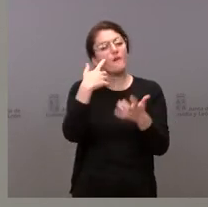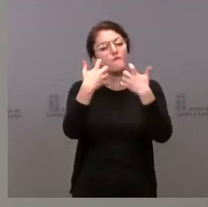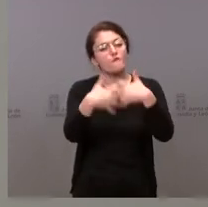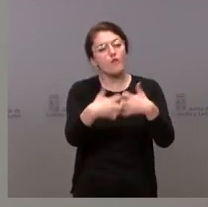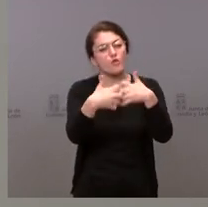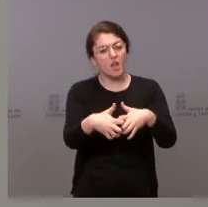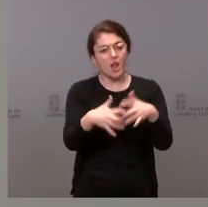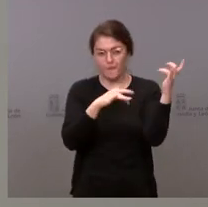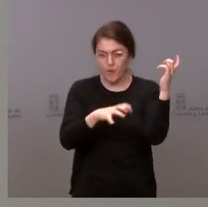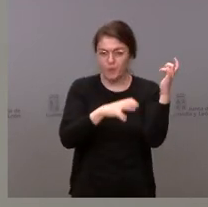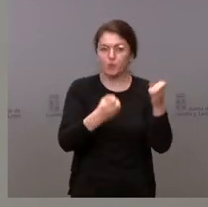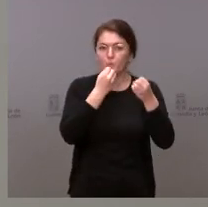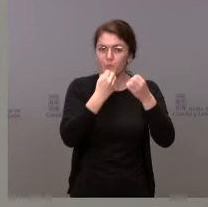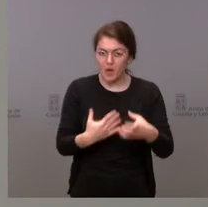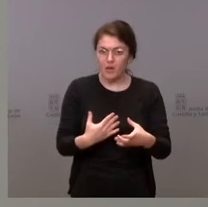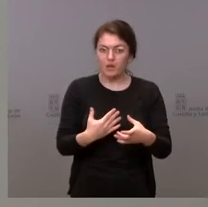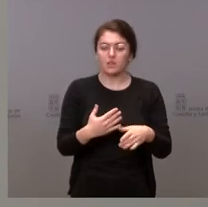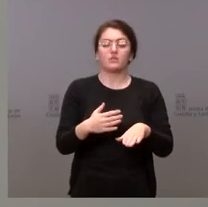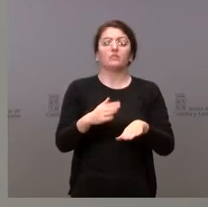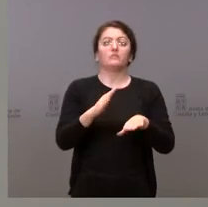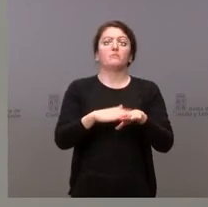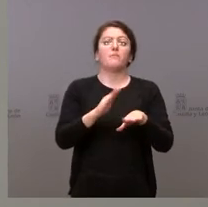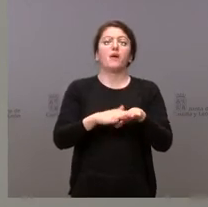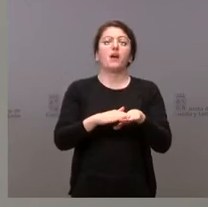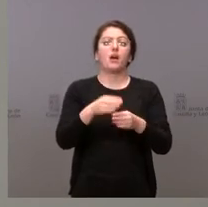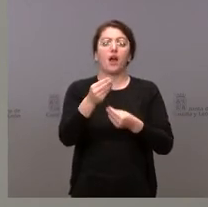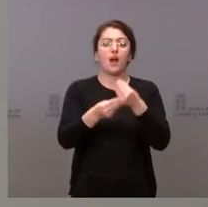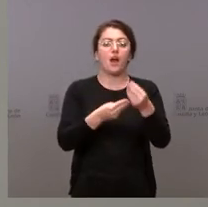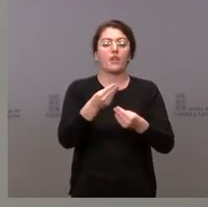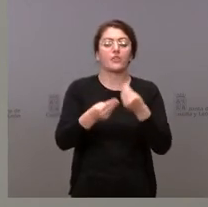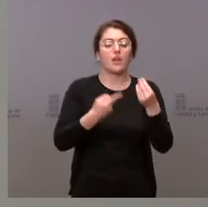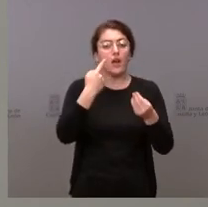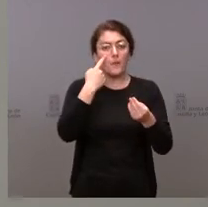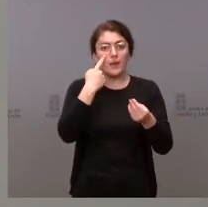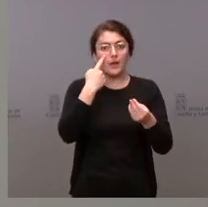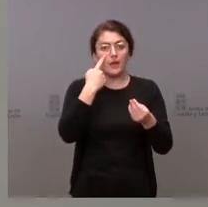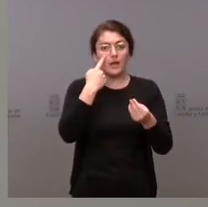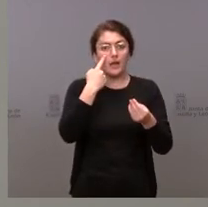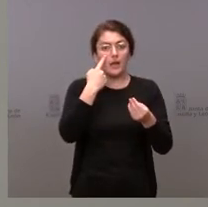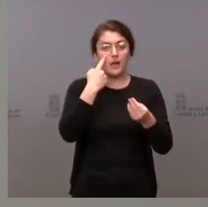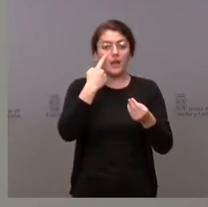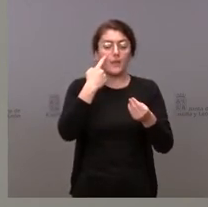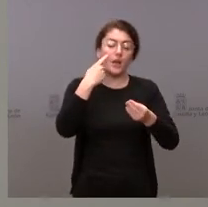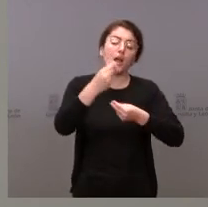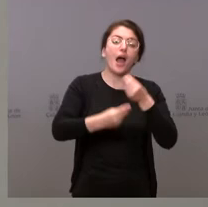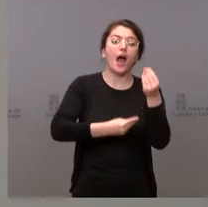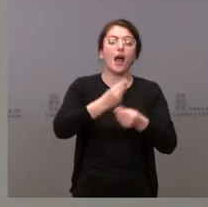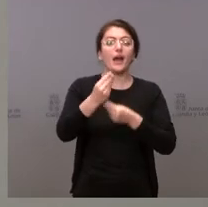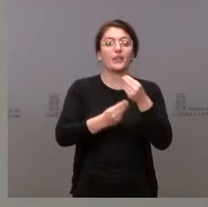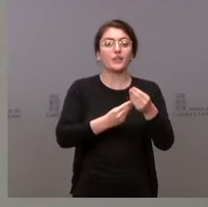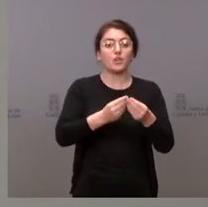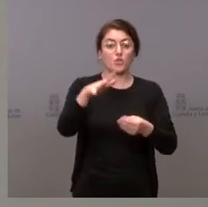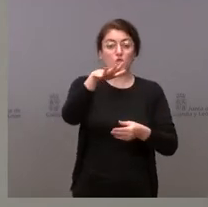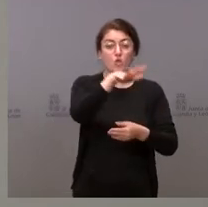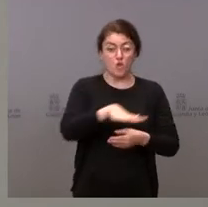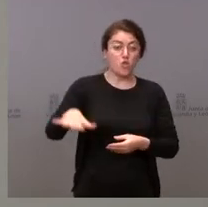de medora en su conexión con sacyl conecta para inmediatamente después como digo poner en todas las zonas básicas de